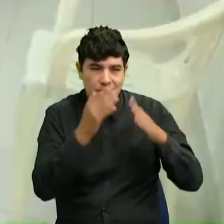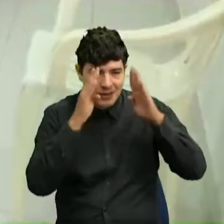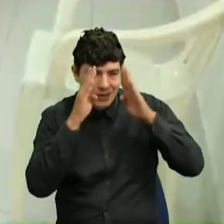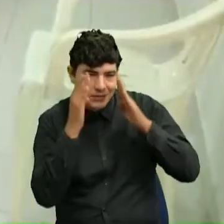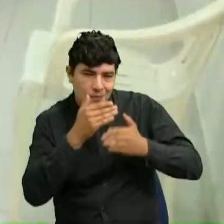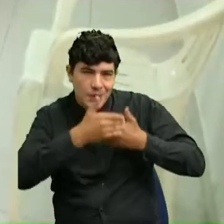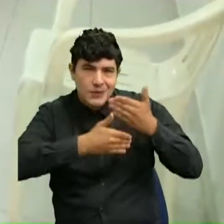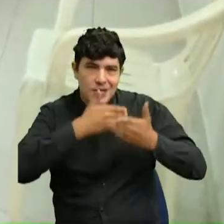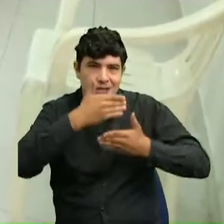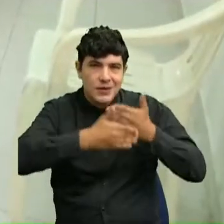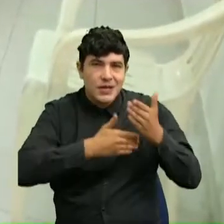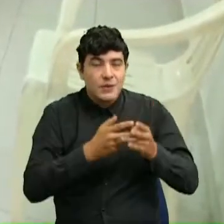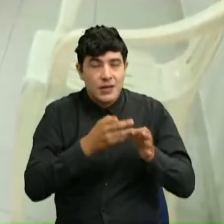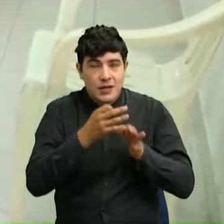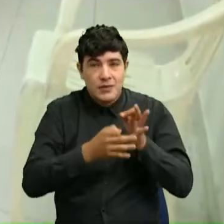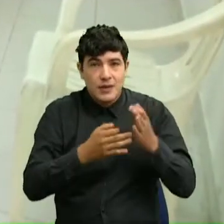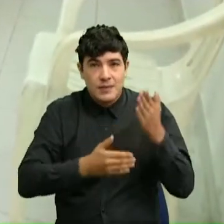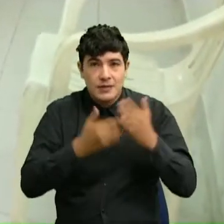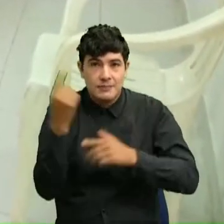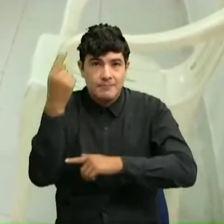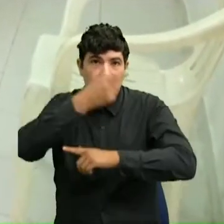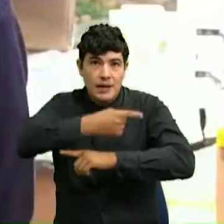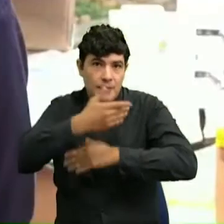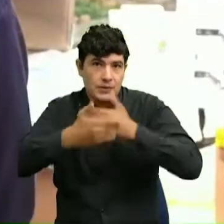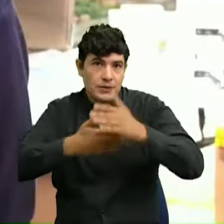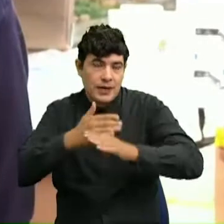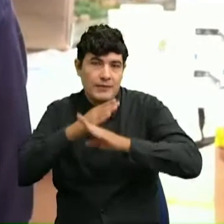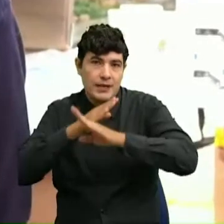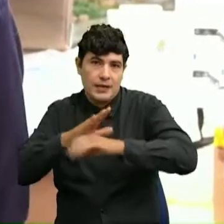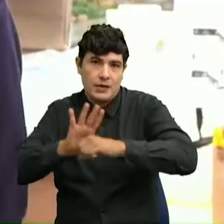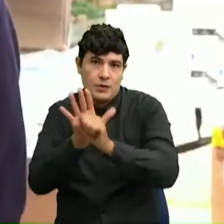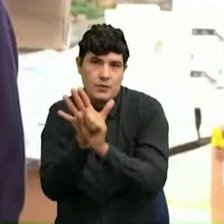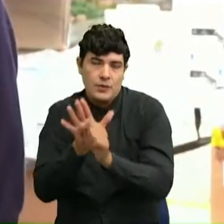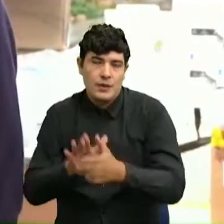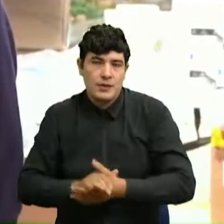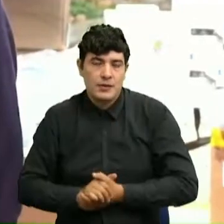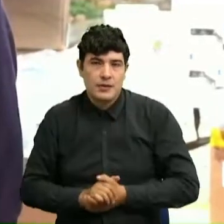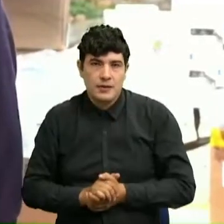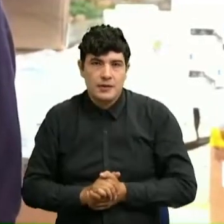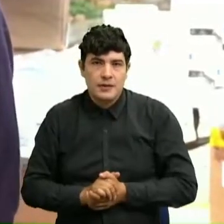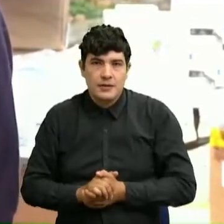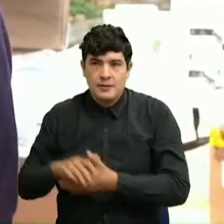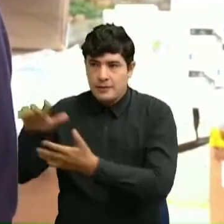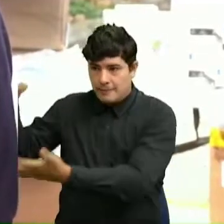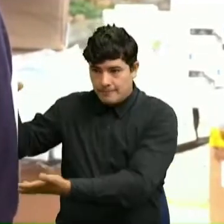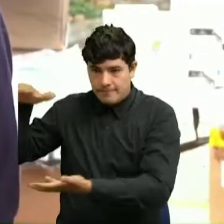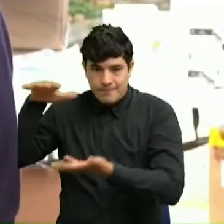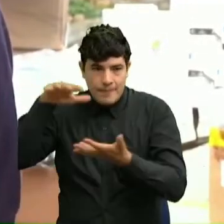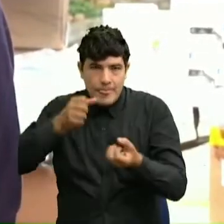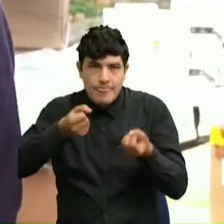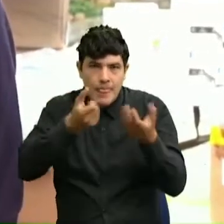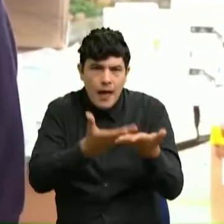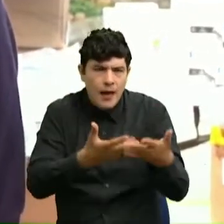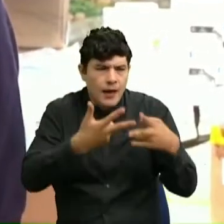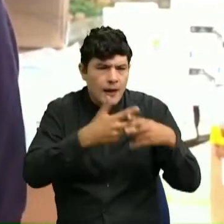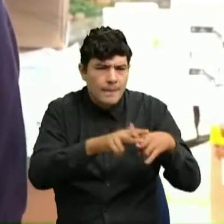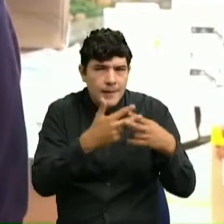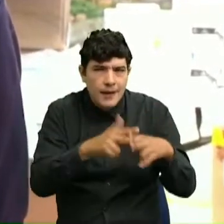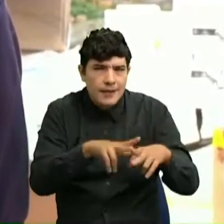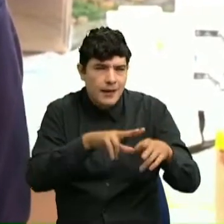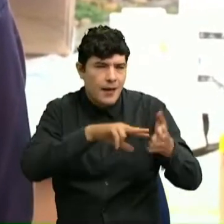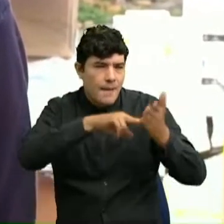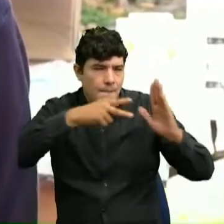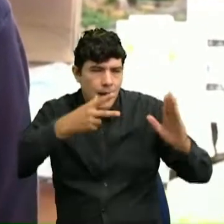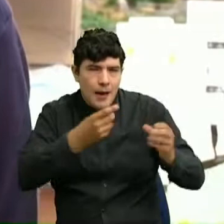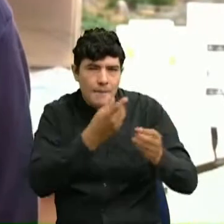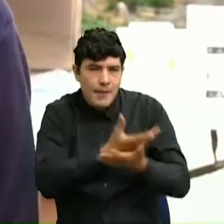vacunación contra el cob y 19 herramientas tecnológicas para el tema preventivo para la atención inmediata de tantos pacientes